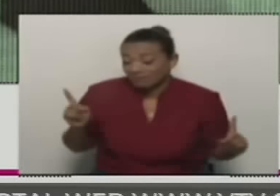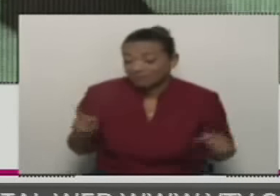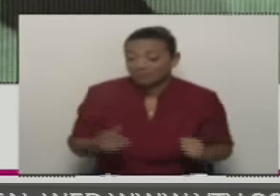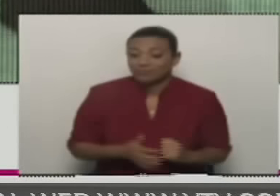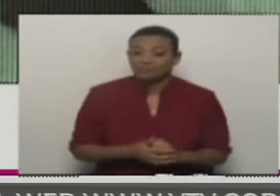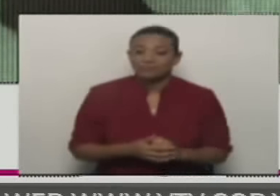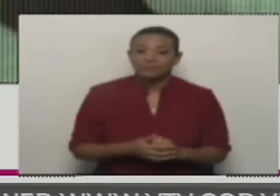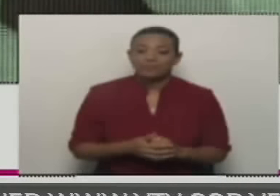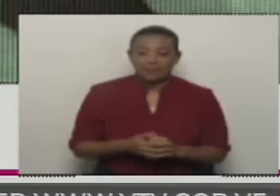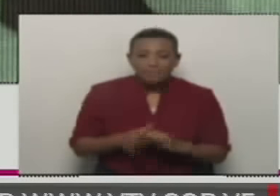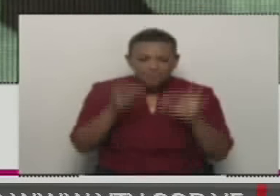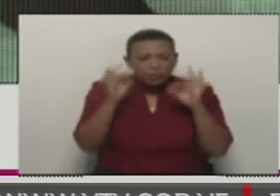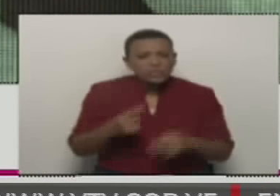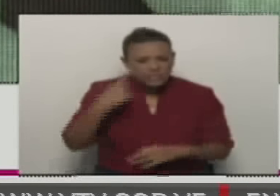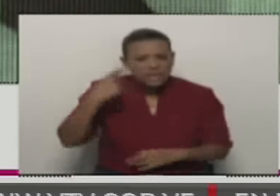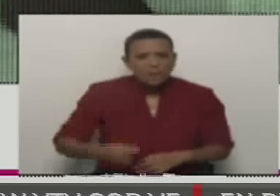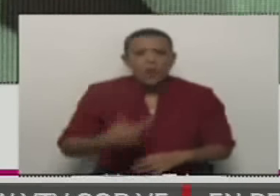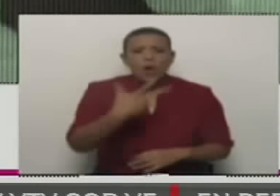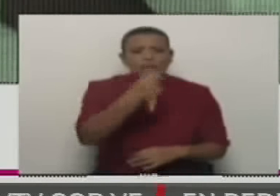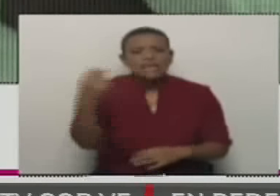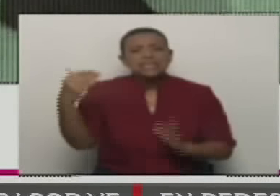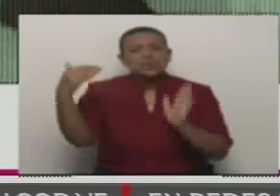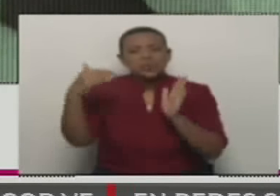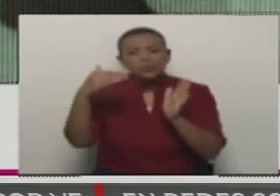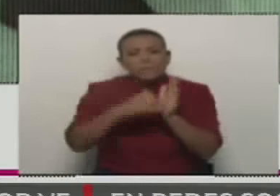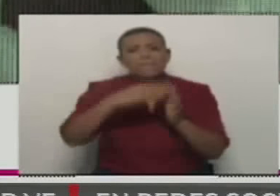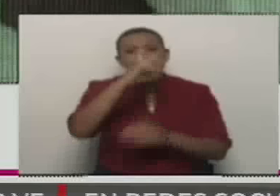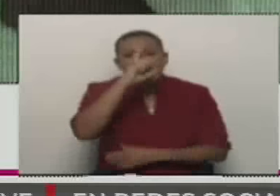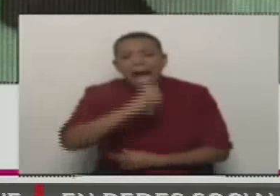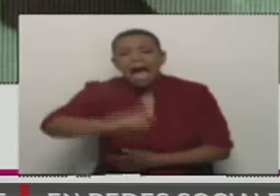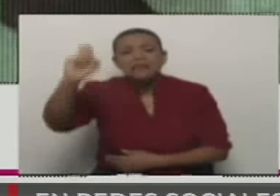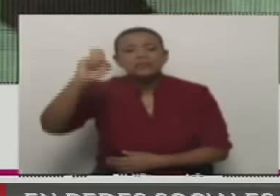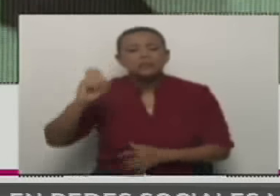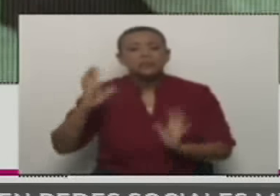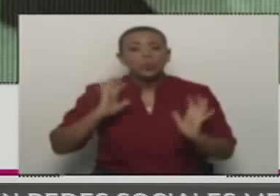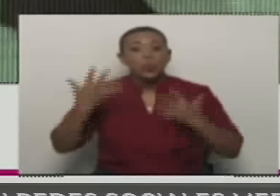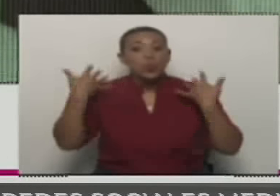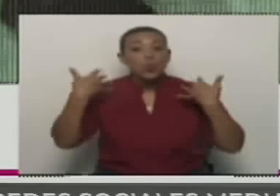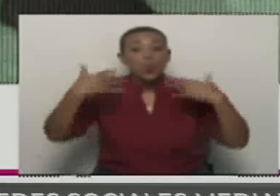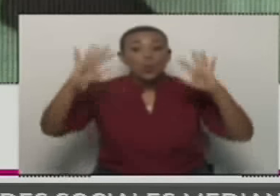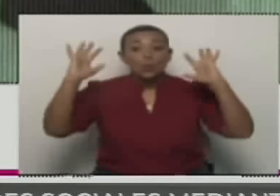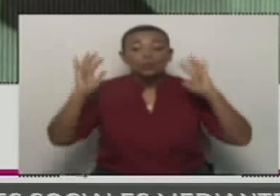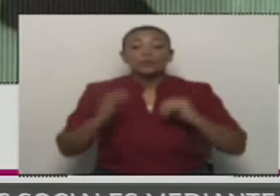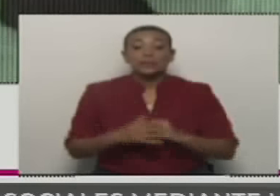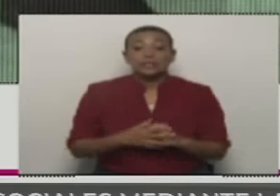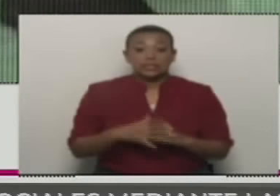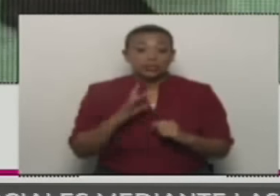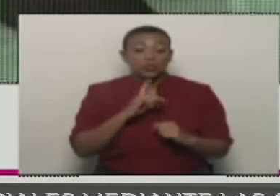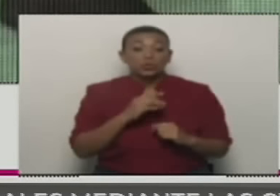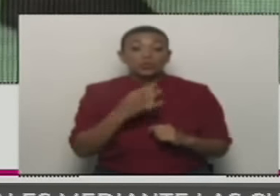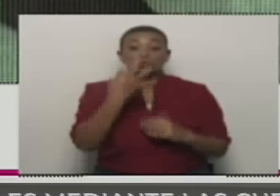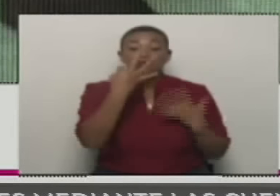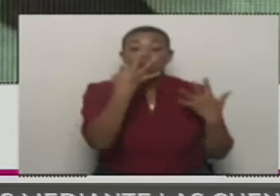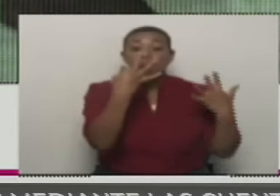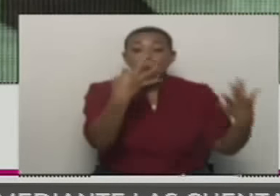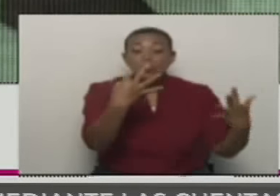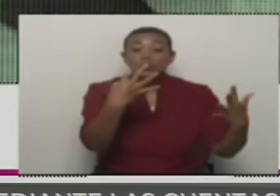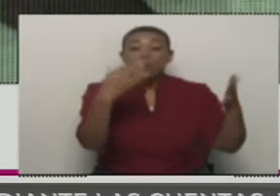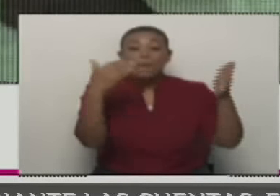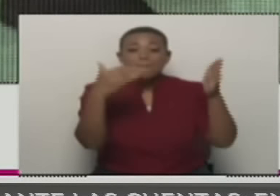Pero hablando en serio, 300.000 años, Naguará, Hoy somos 8 mil